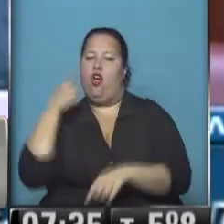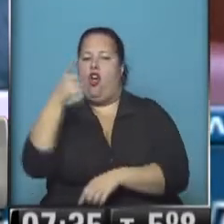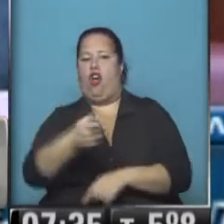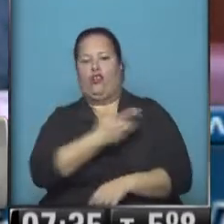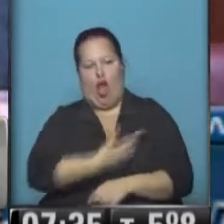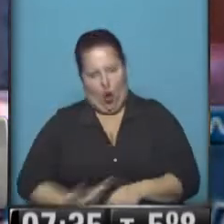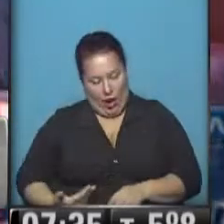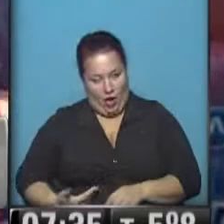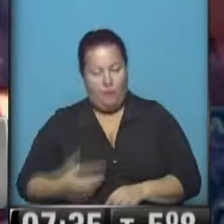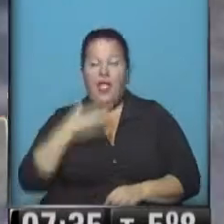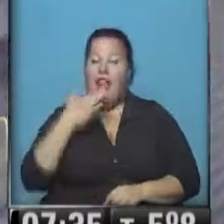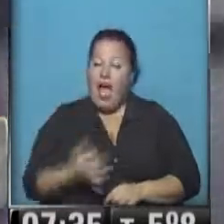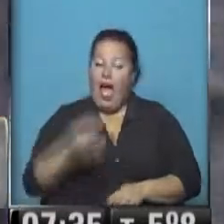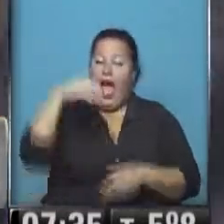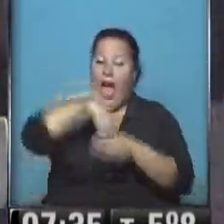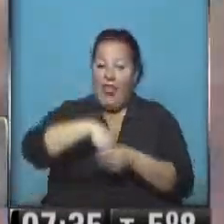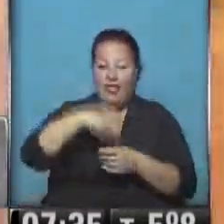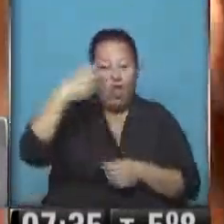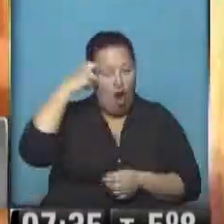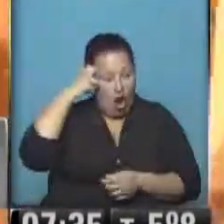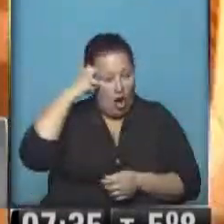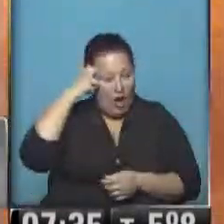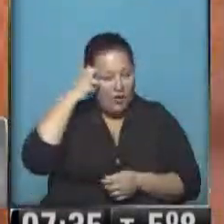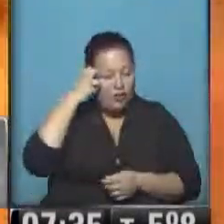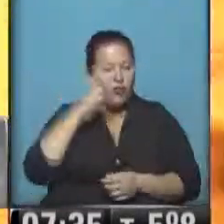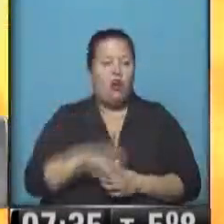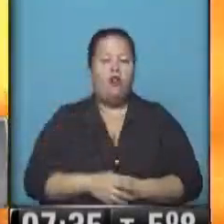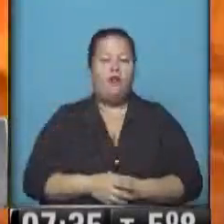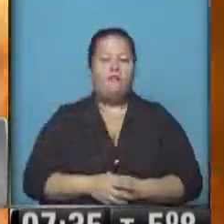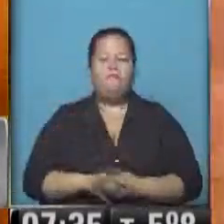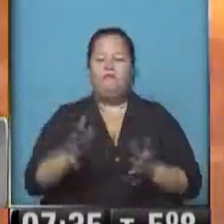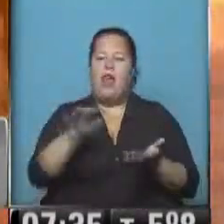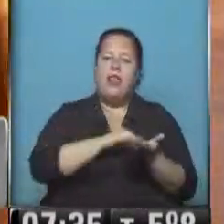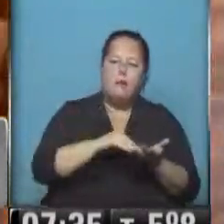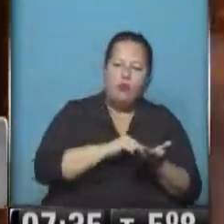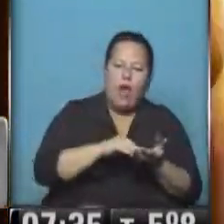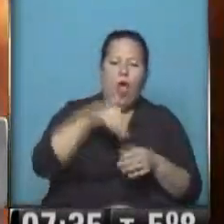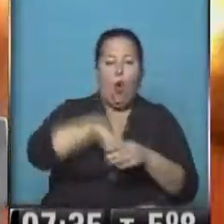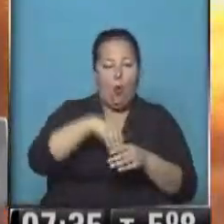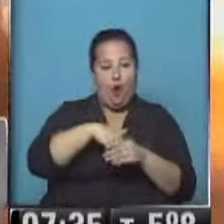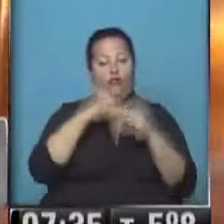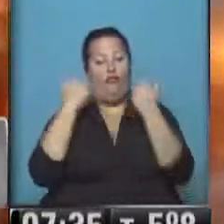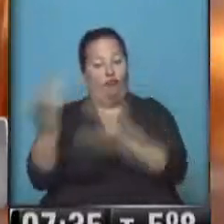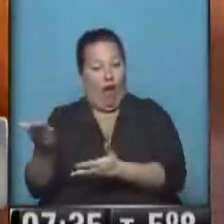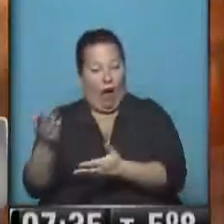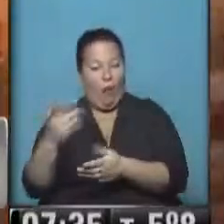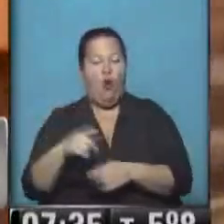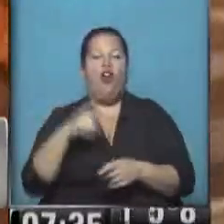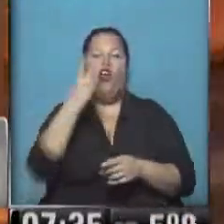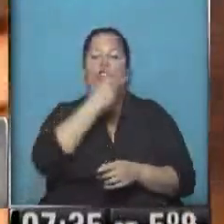contra. Lo cierto es que dentro del Parlamento, entre los diputados que votaron a favor, a